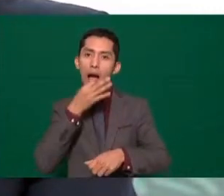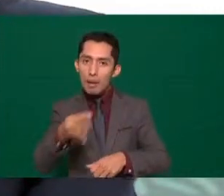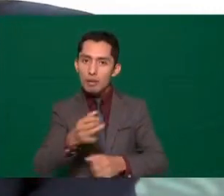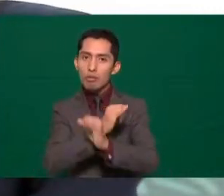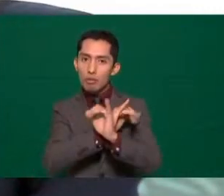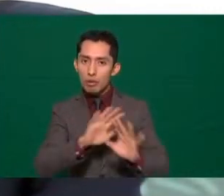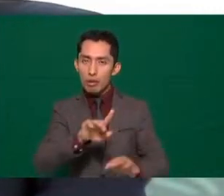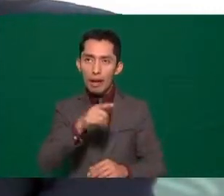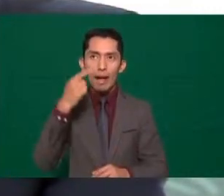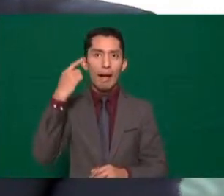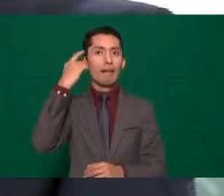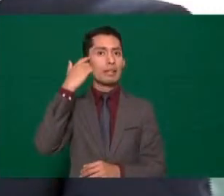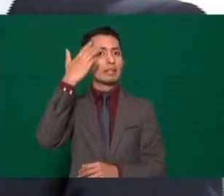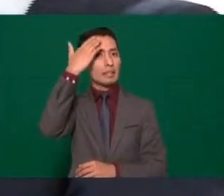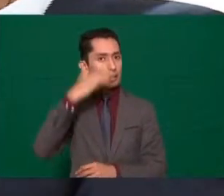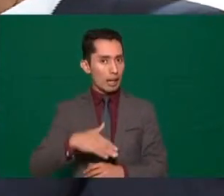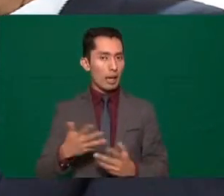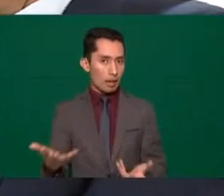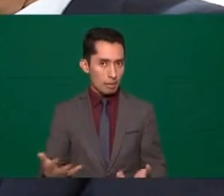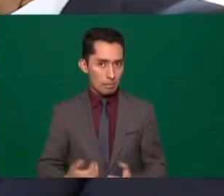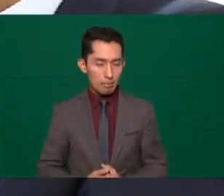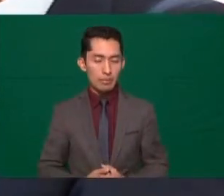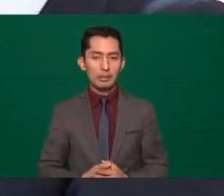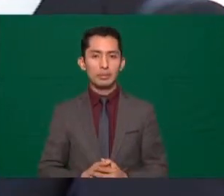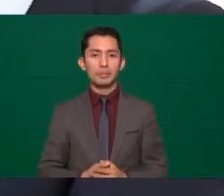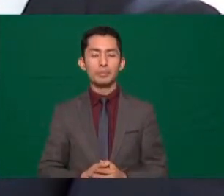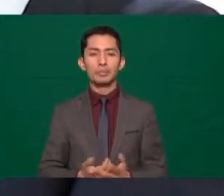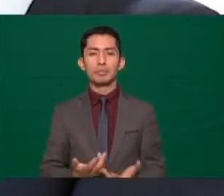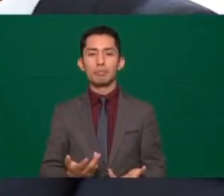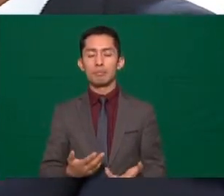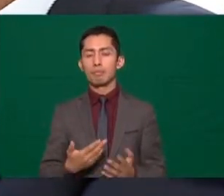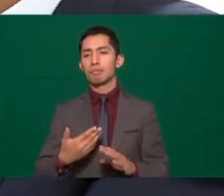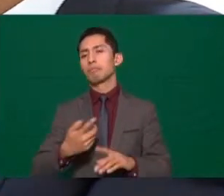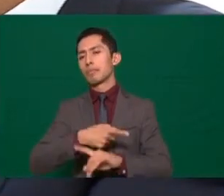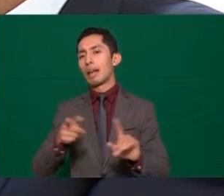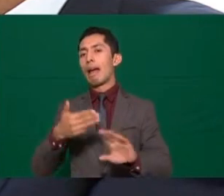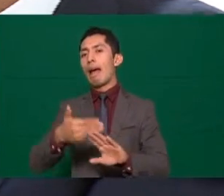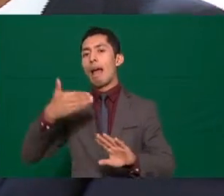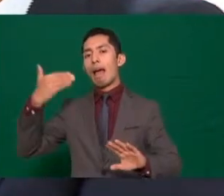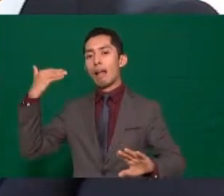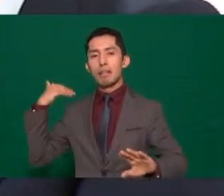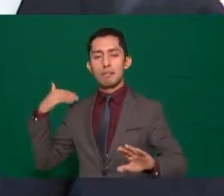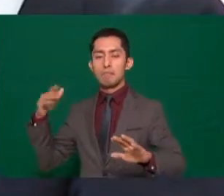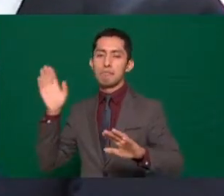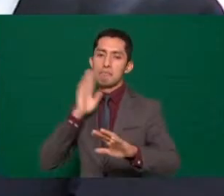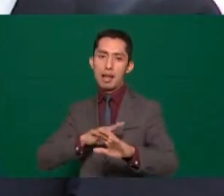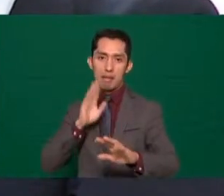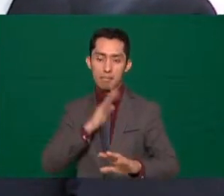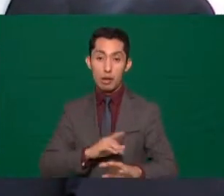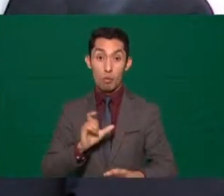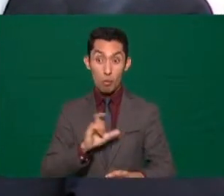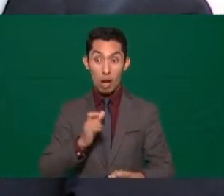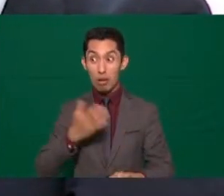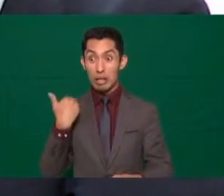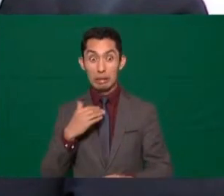que se hacía antes, cuando había una crisis.